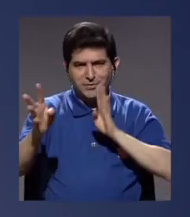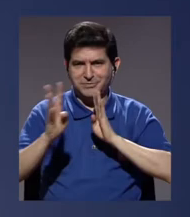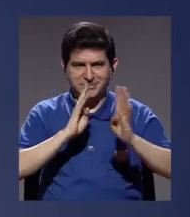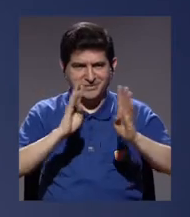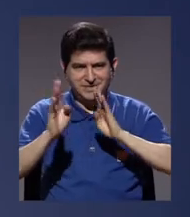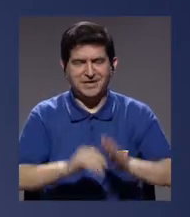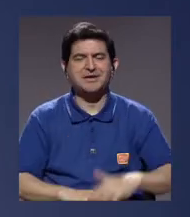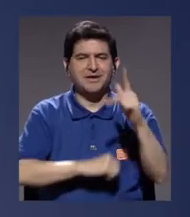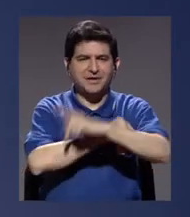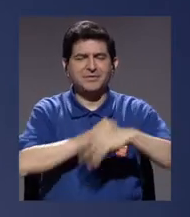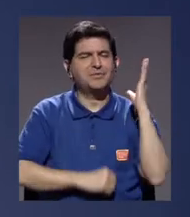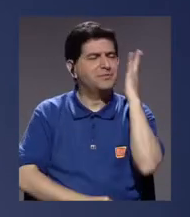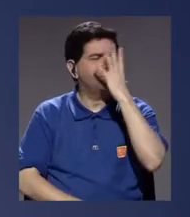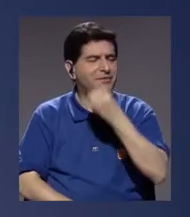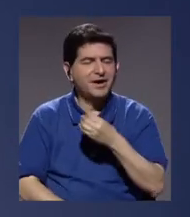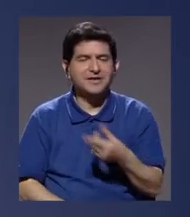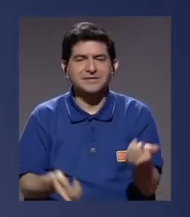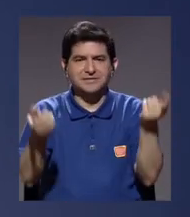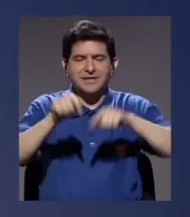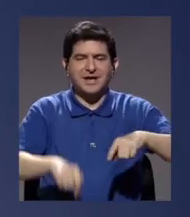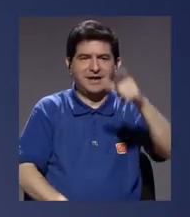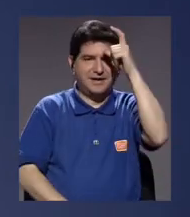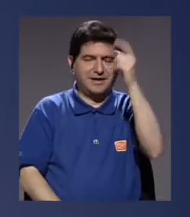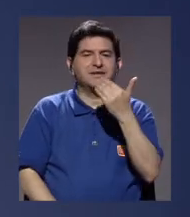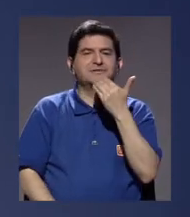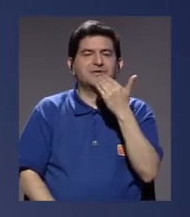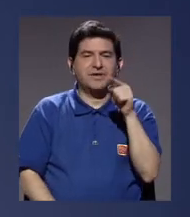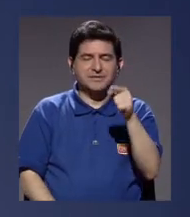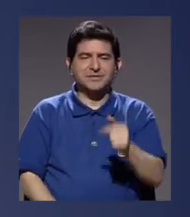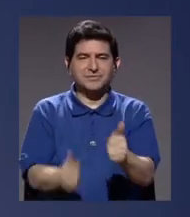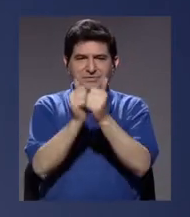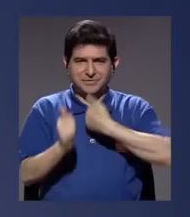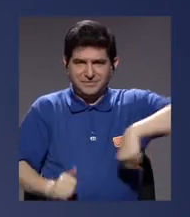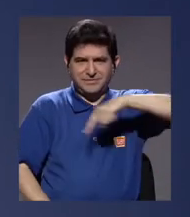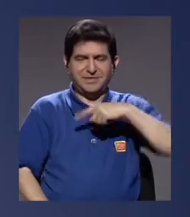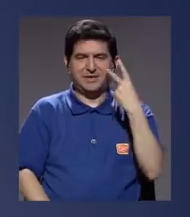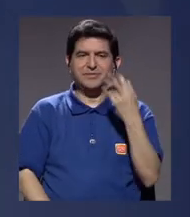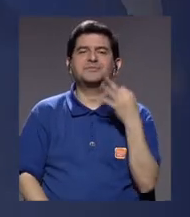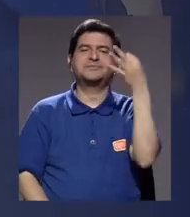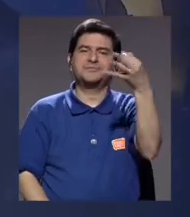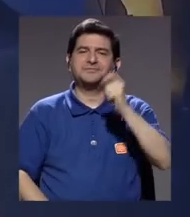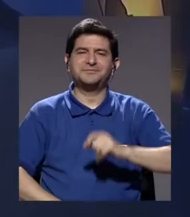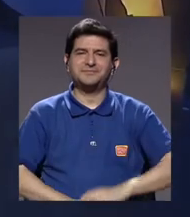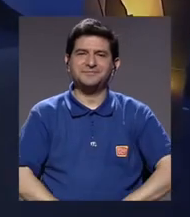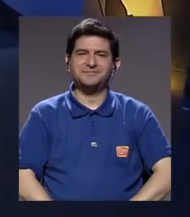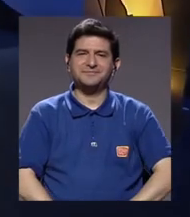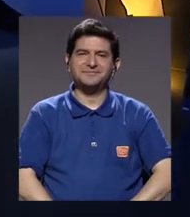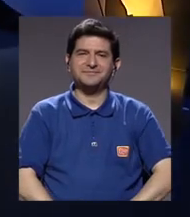sobre un país tan hermoso como lo es Turquía. Muchas gracias por estar con nosotros. Hasta luego.